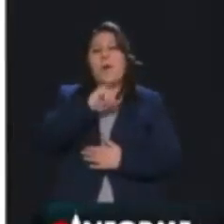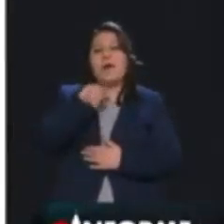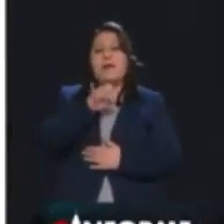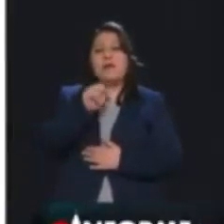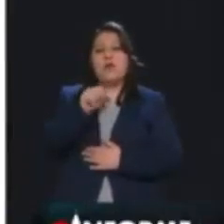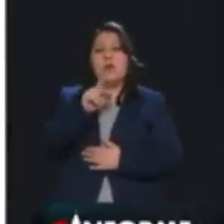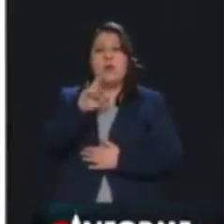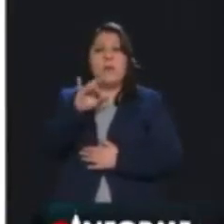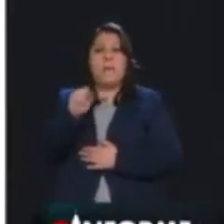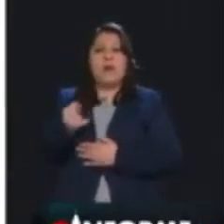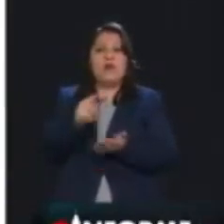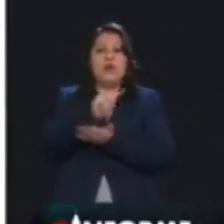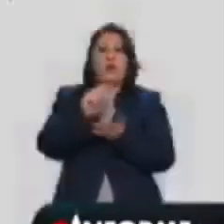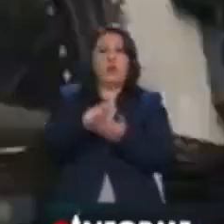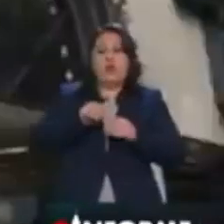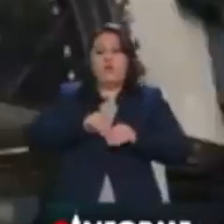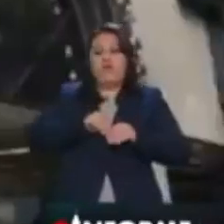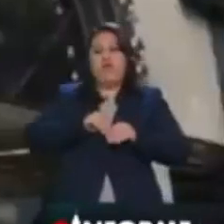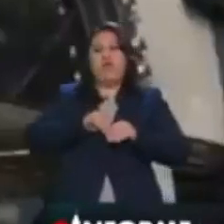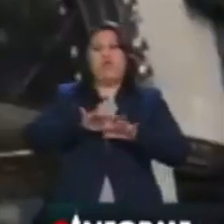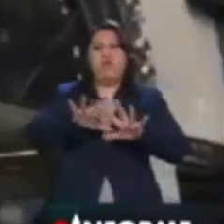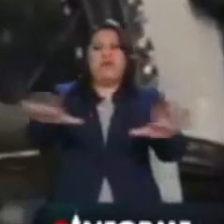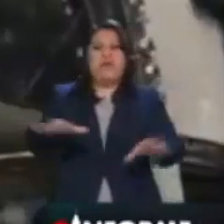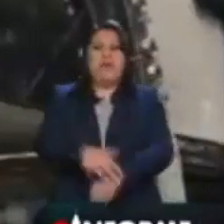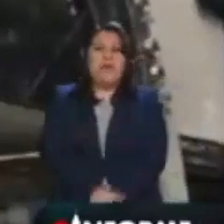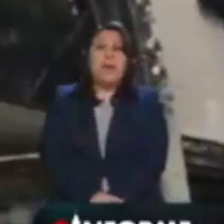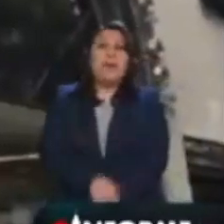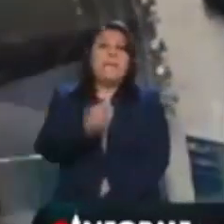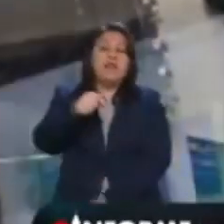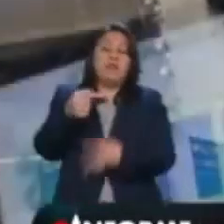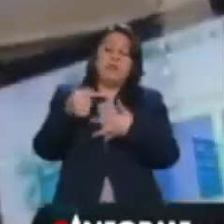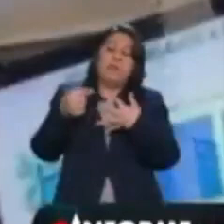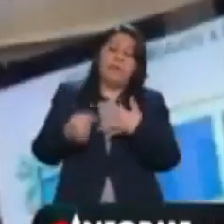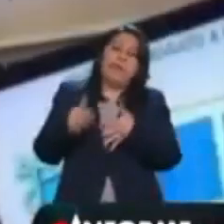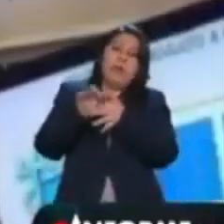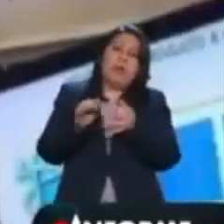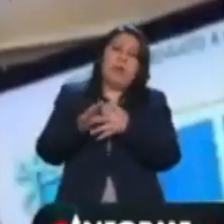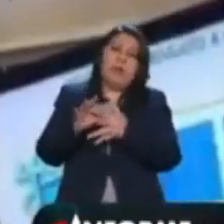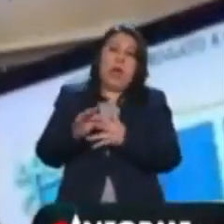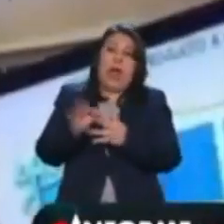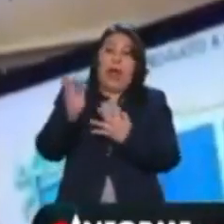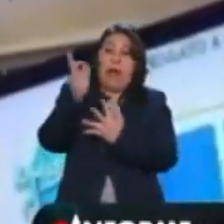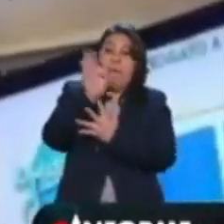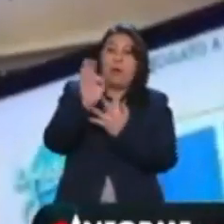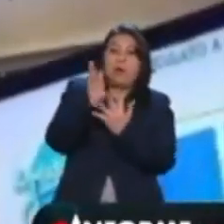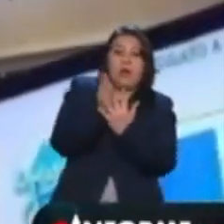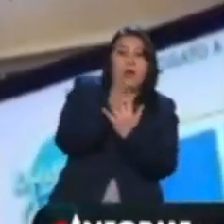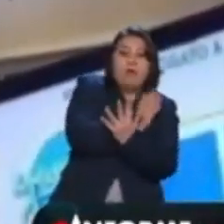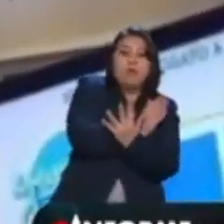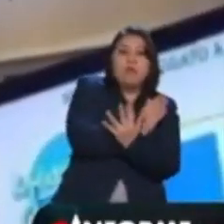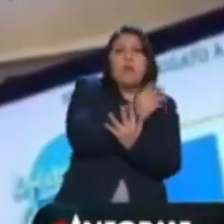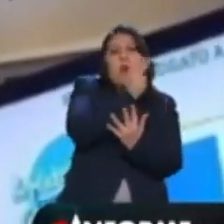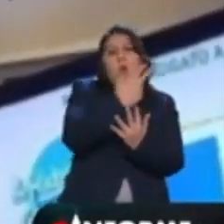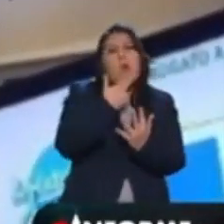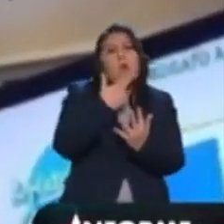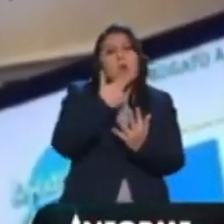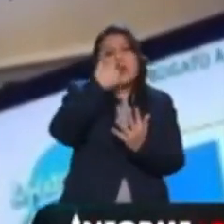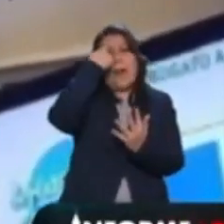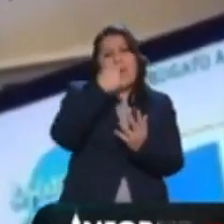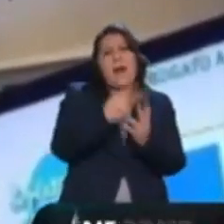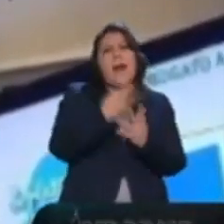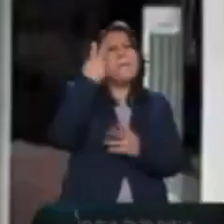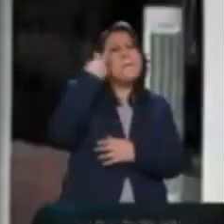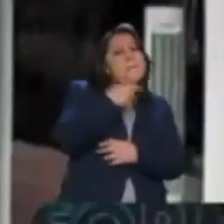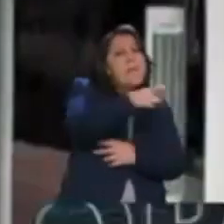a través de un hilo en Twitter. También explicó que el resto de los recursos se usaron en gastos operativos como tintorería, viajes